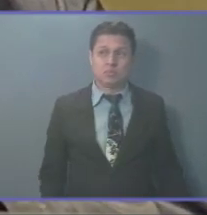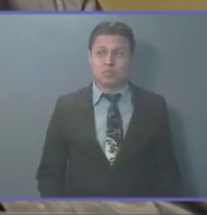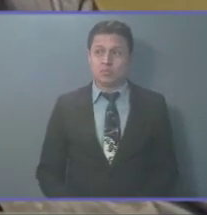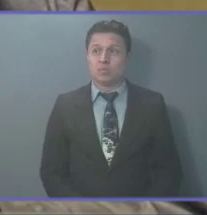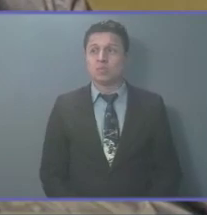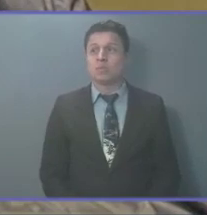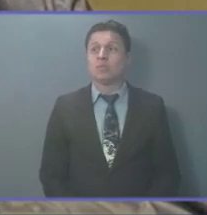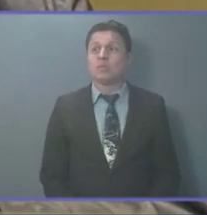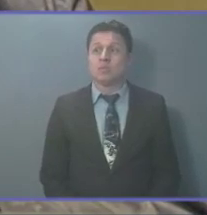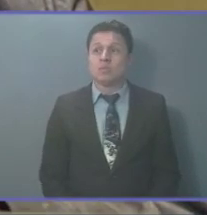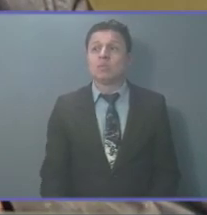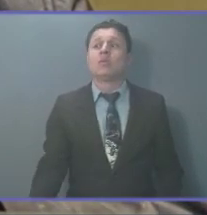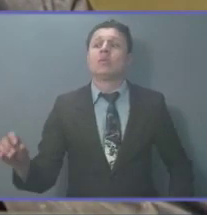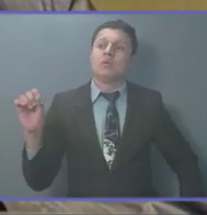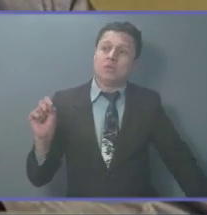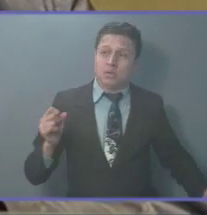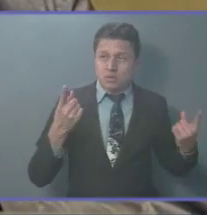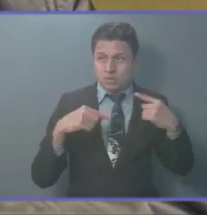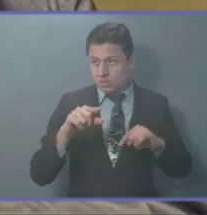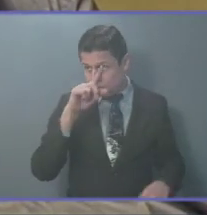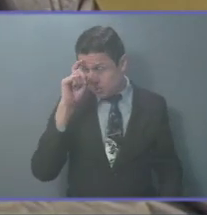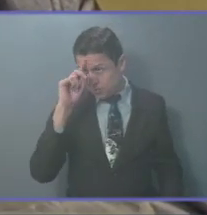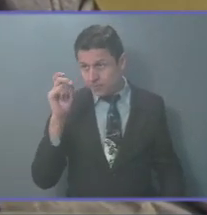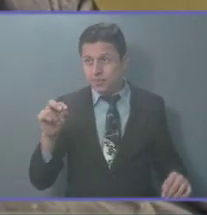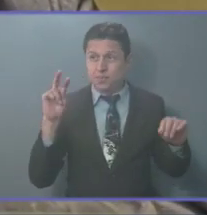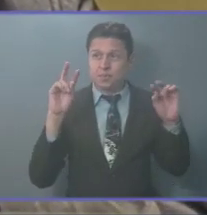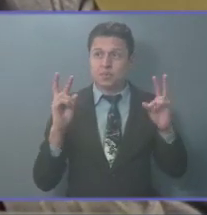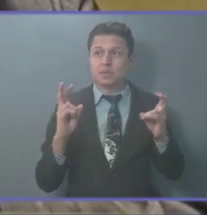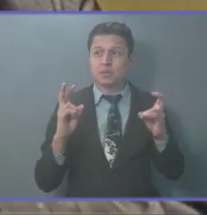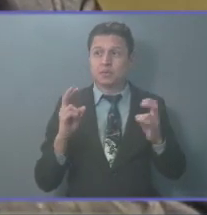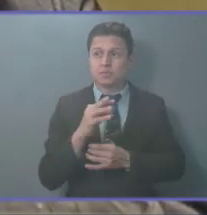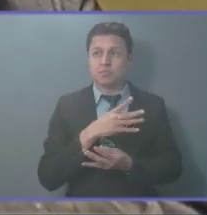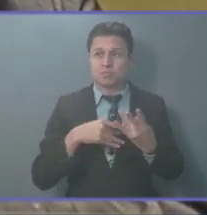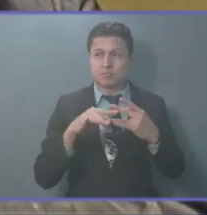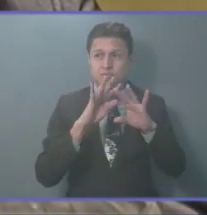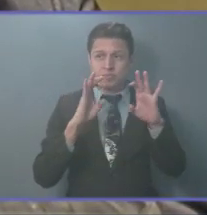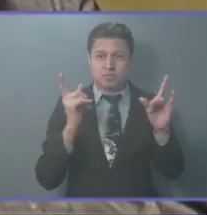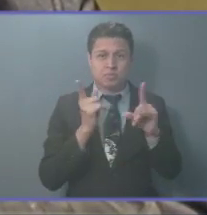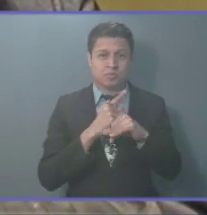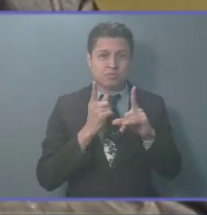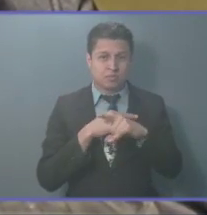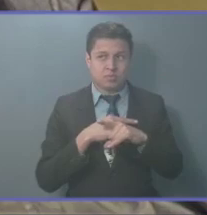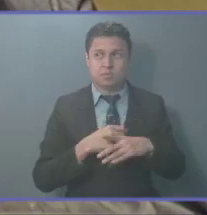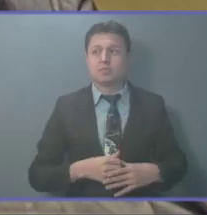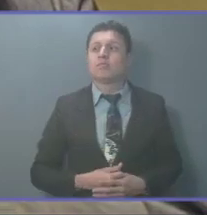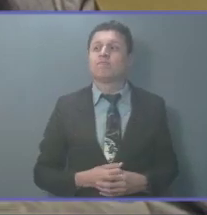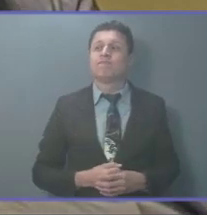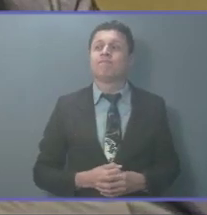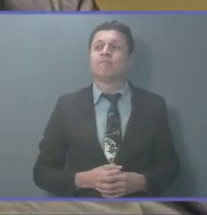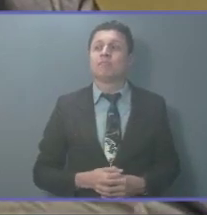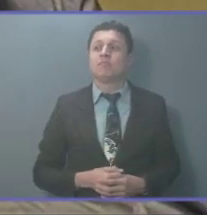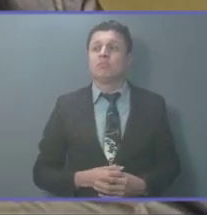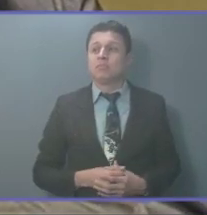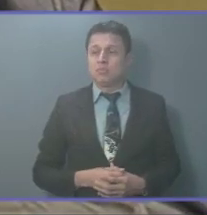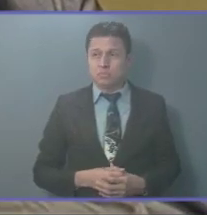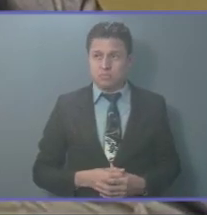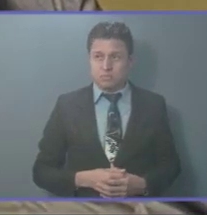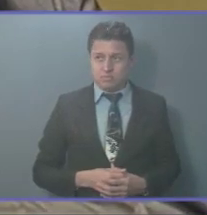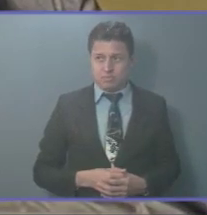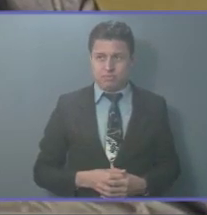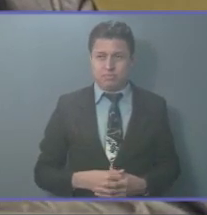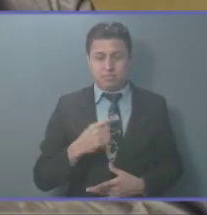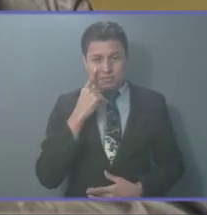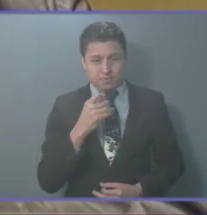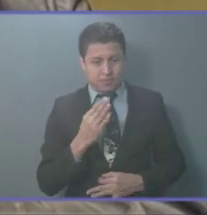Salvador para trabajar en el tema del medio ambiente, el cambio climático, la adaptación urbana al